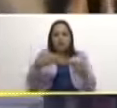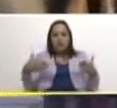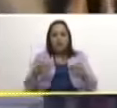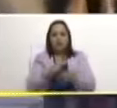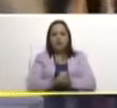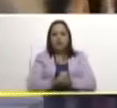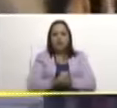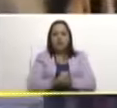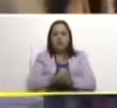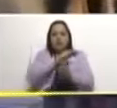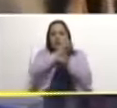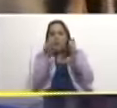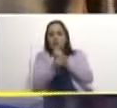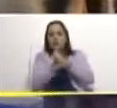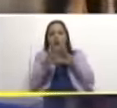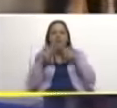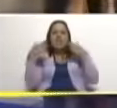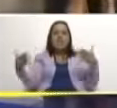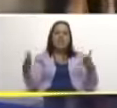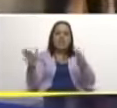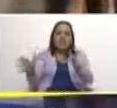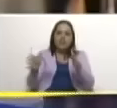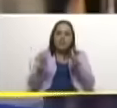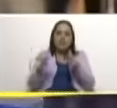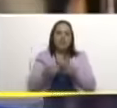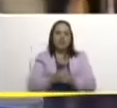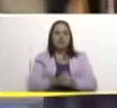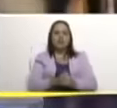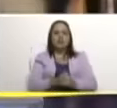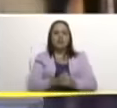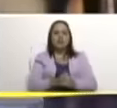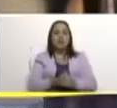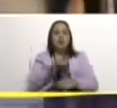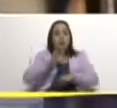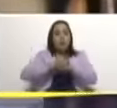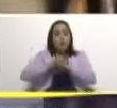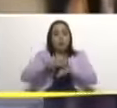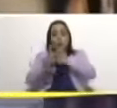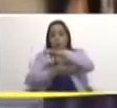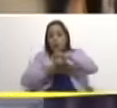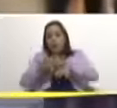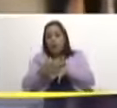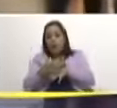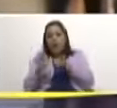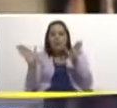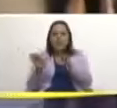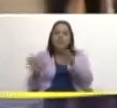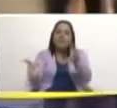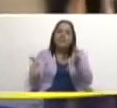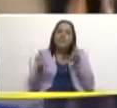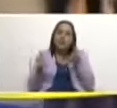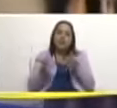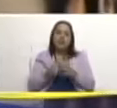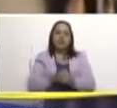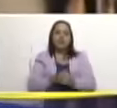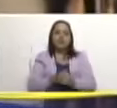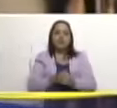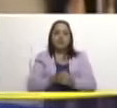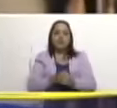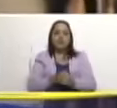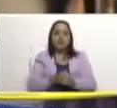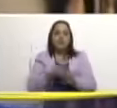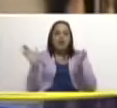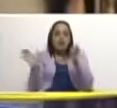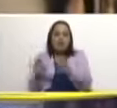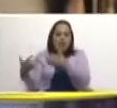se transformaron en grandes victorias. Porque los incidentes, las pequeñas victorias, las